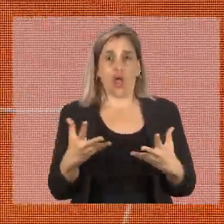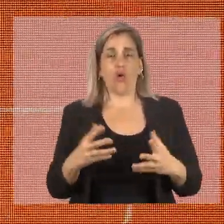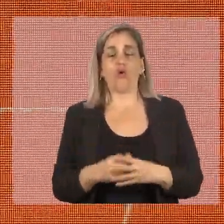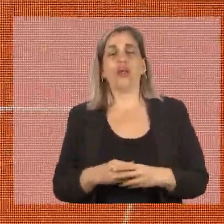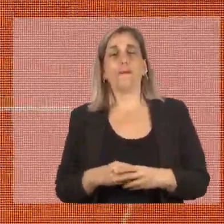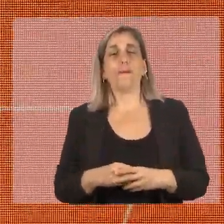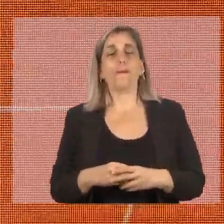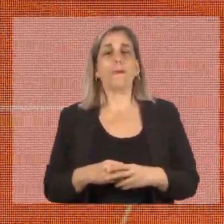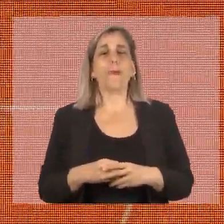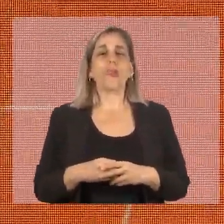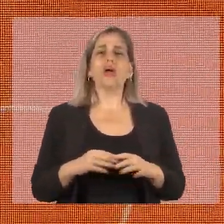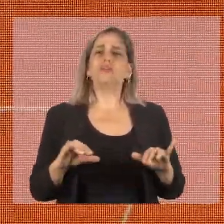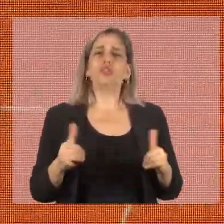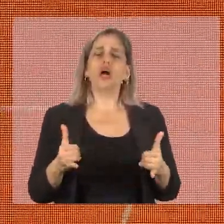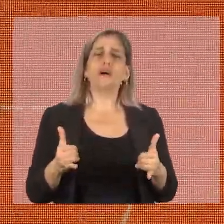nos vinimos